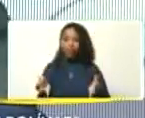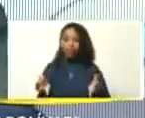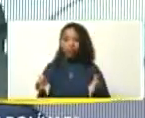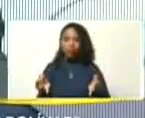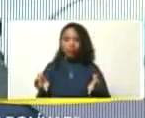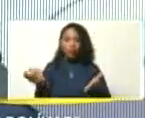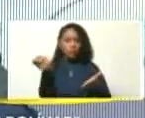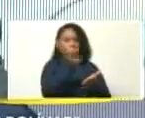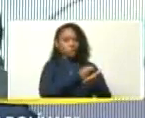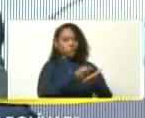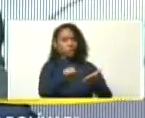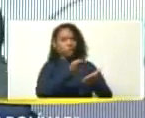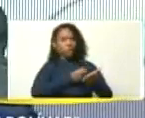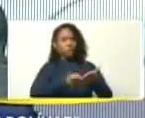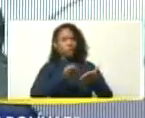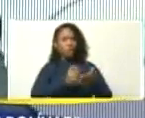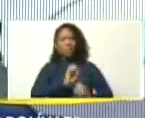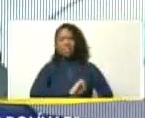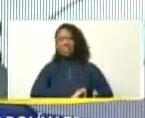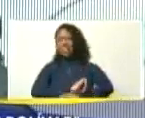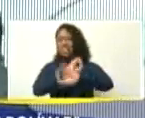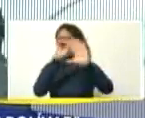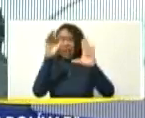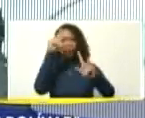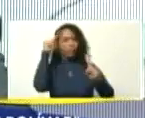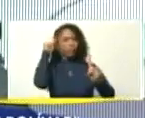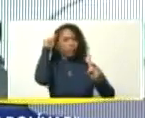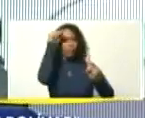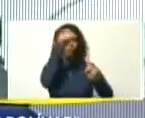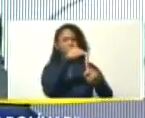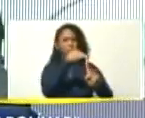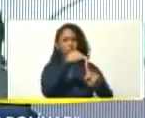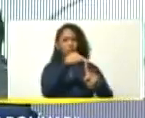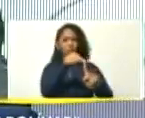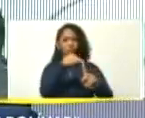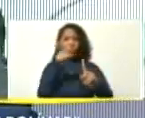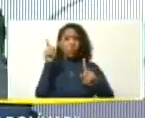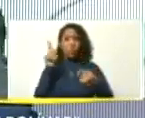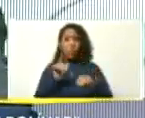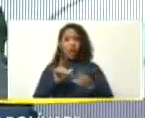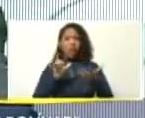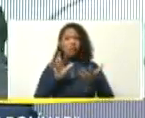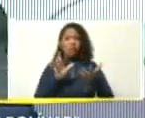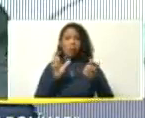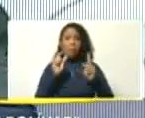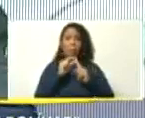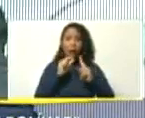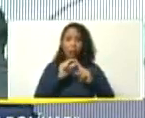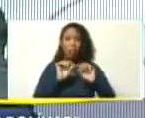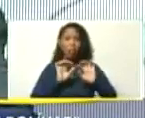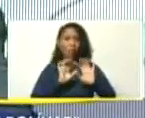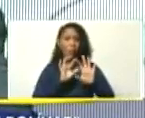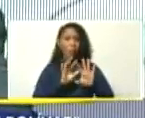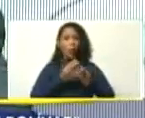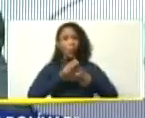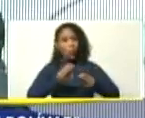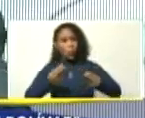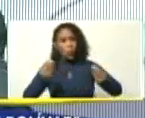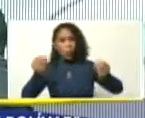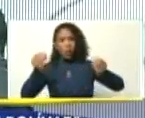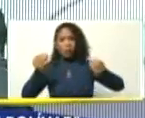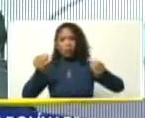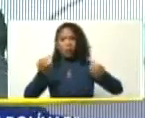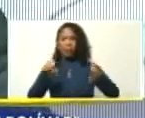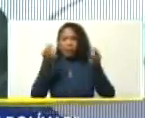la escritura y una precisión, además con una ironía de una delicadeza